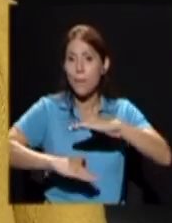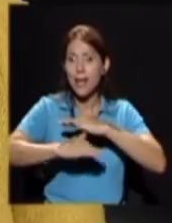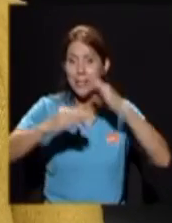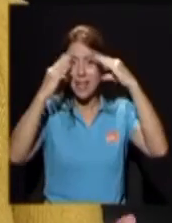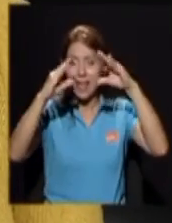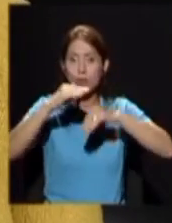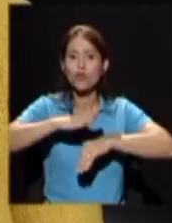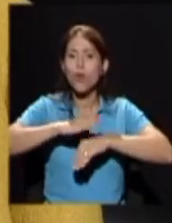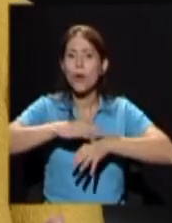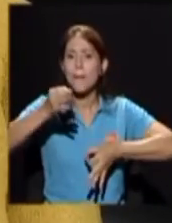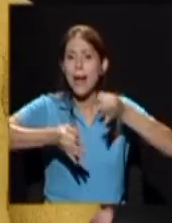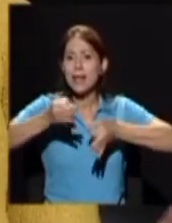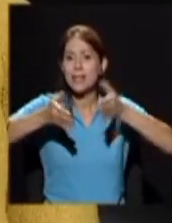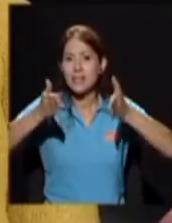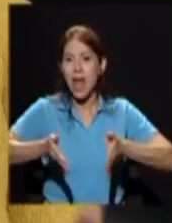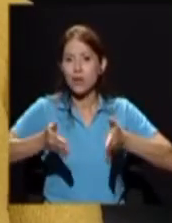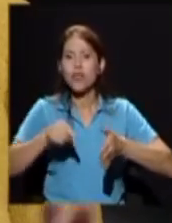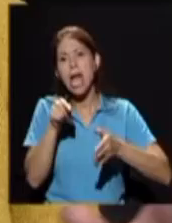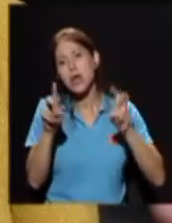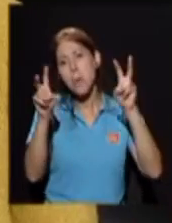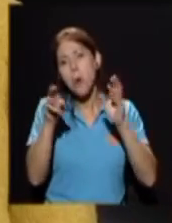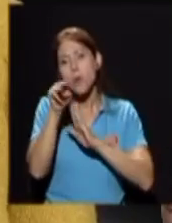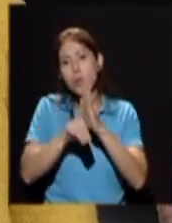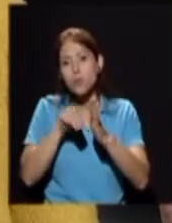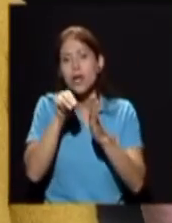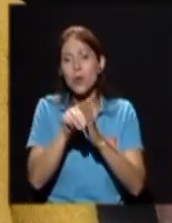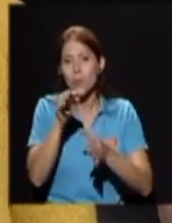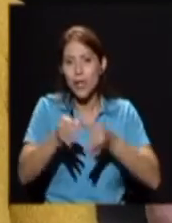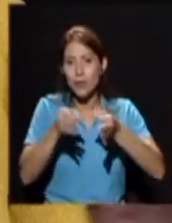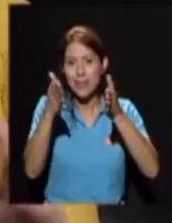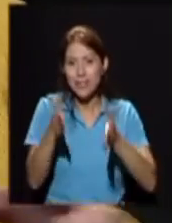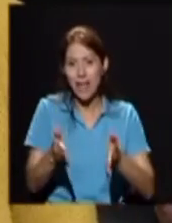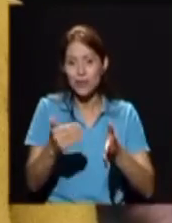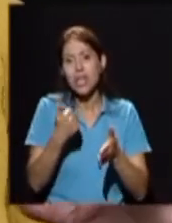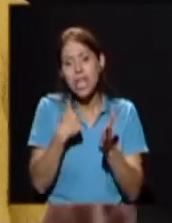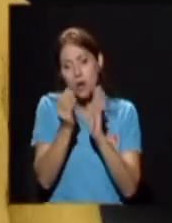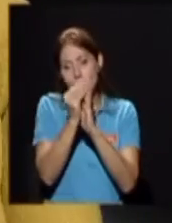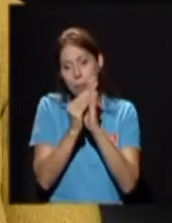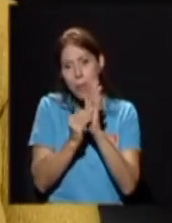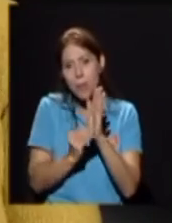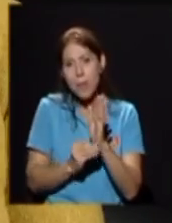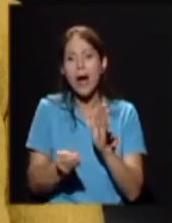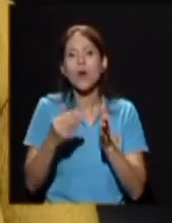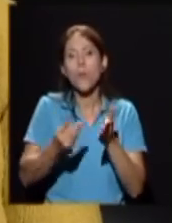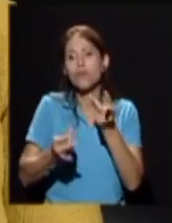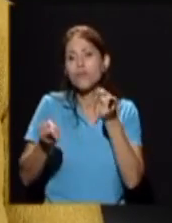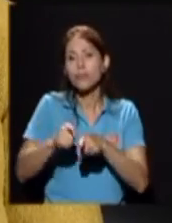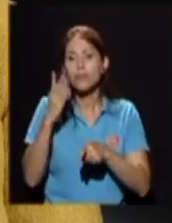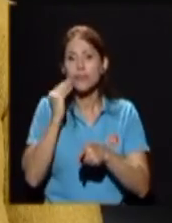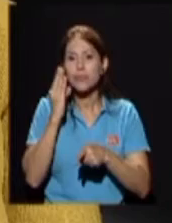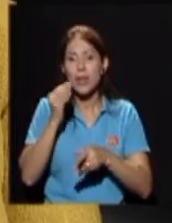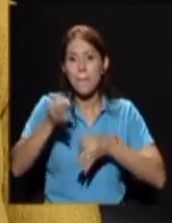que tiene más o menos como el currículum de los magistrados, un historial de los magistrados que han sido electos desde el